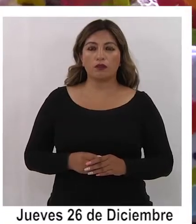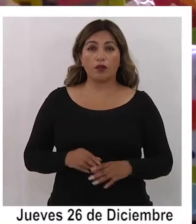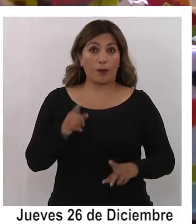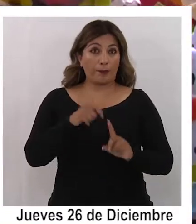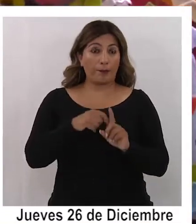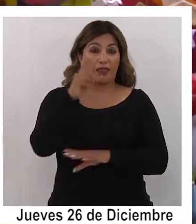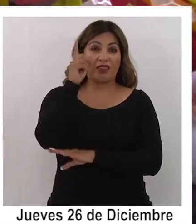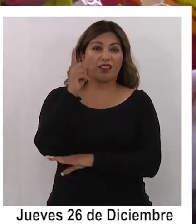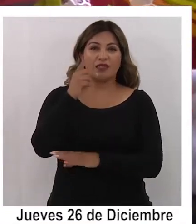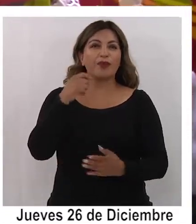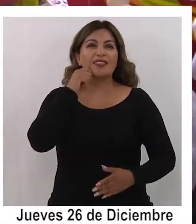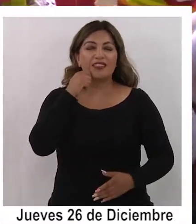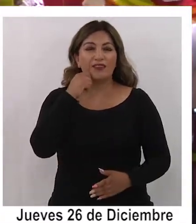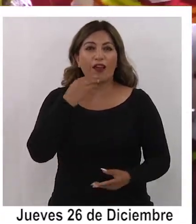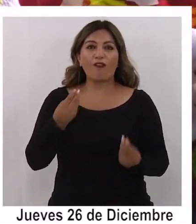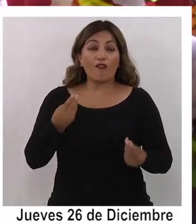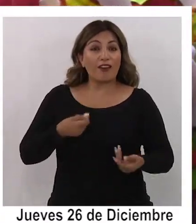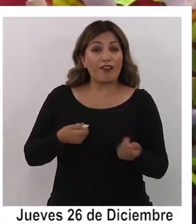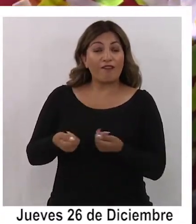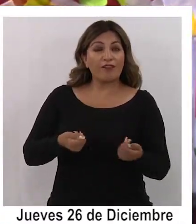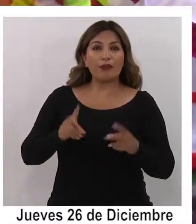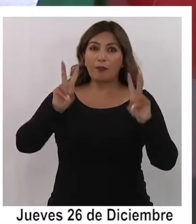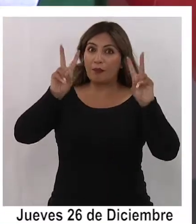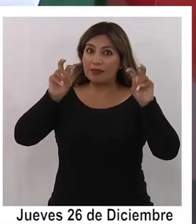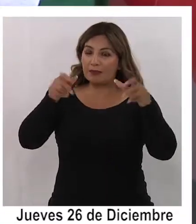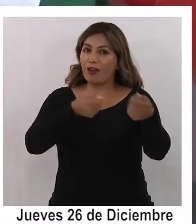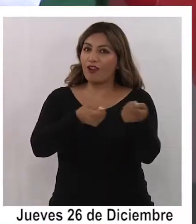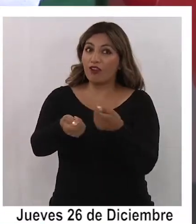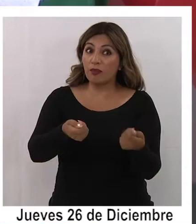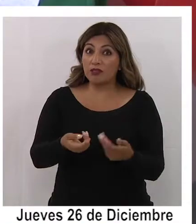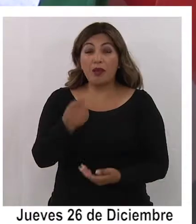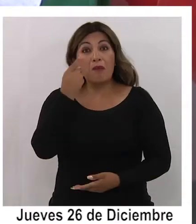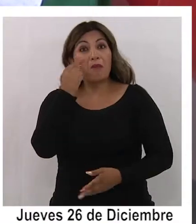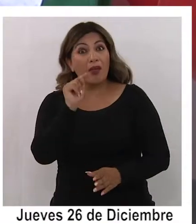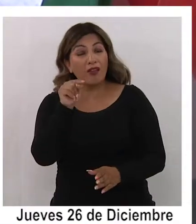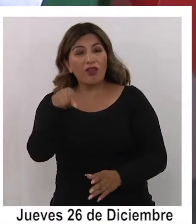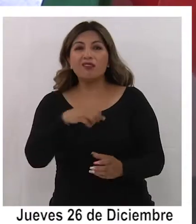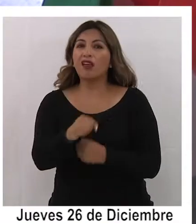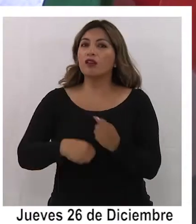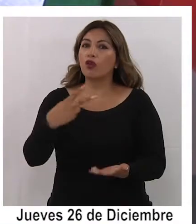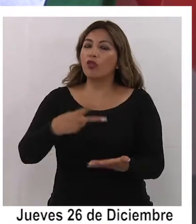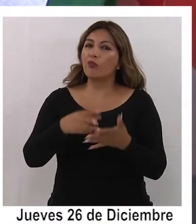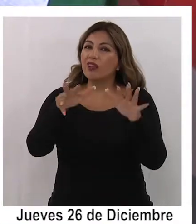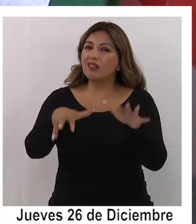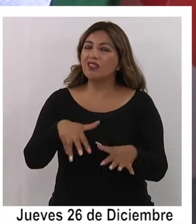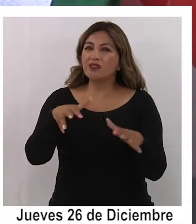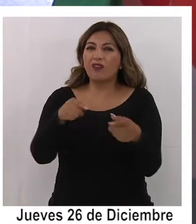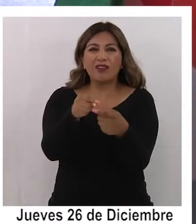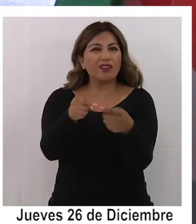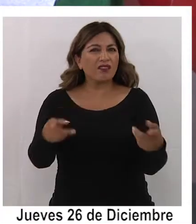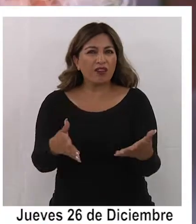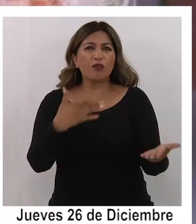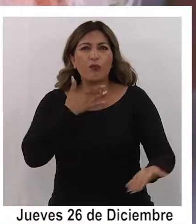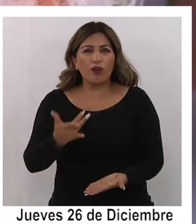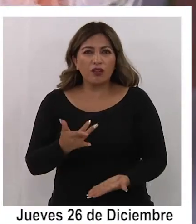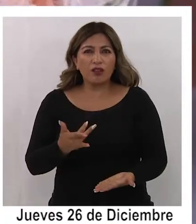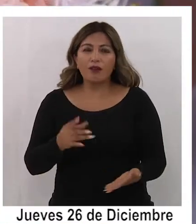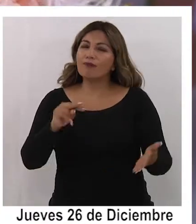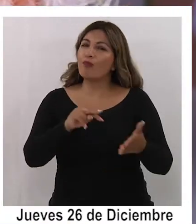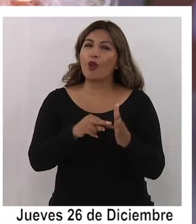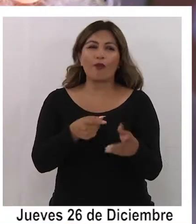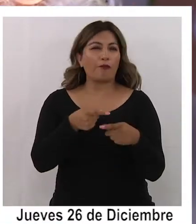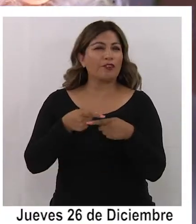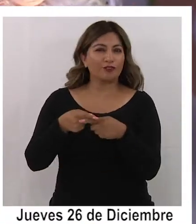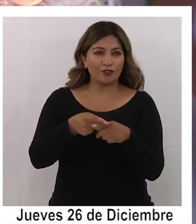Diciembre es sinónimo de buenas ventas para el comercio, sin embargo, este 2019 fue diferente debido al